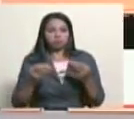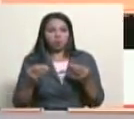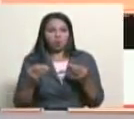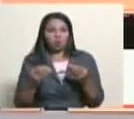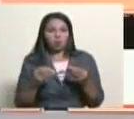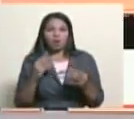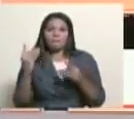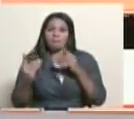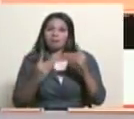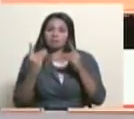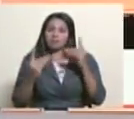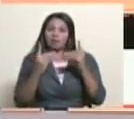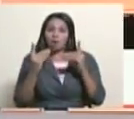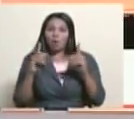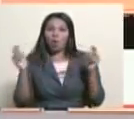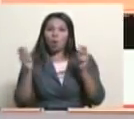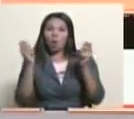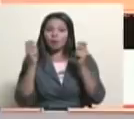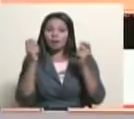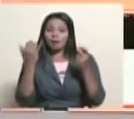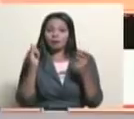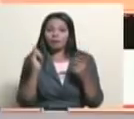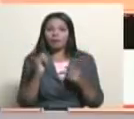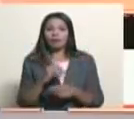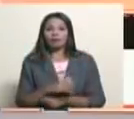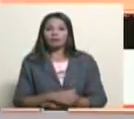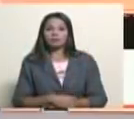esas conversaciones, esas jornadas,